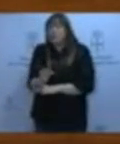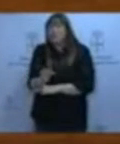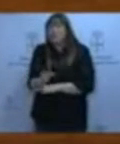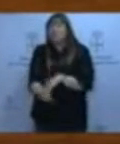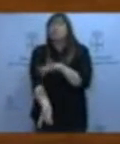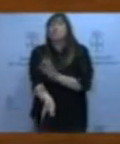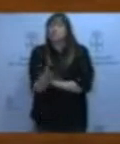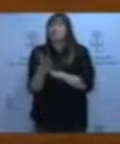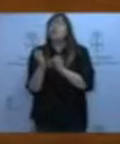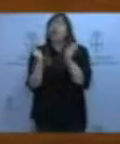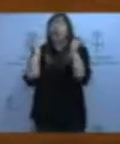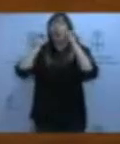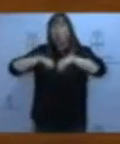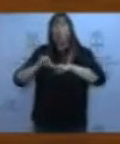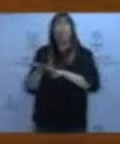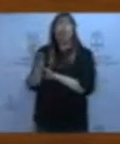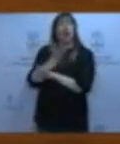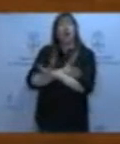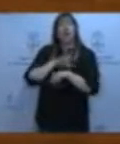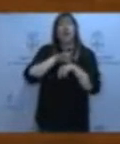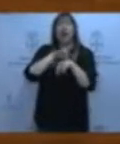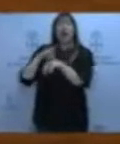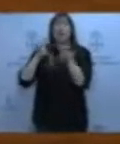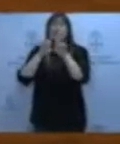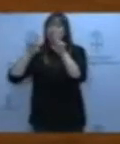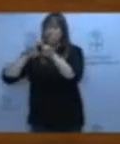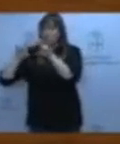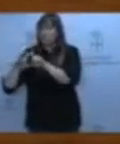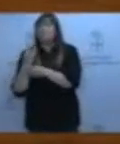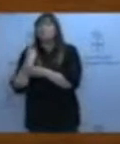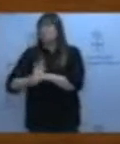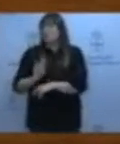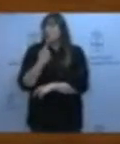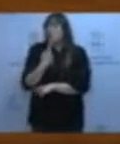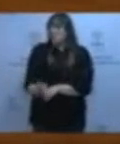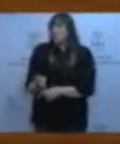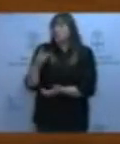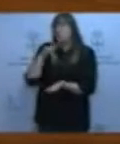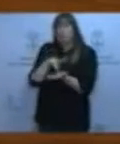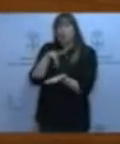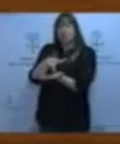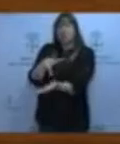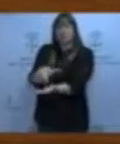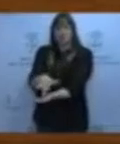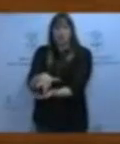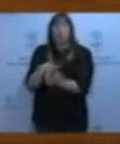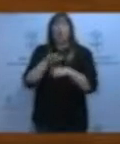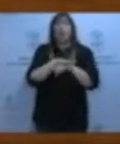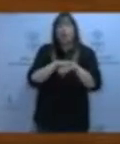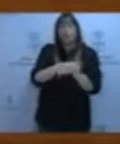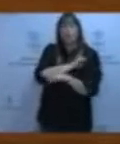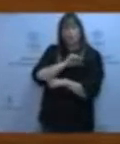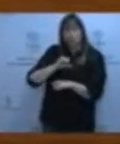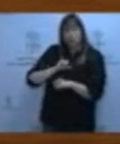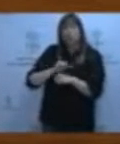una deliberación consensuada entre diferentes agentes, como se ha puesto de manifiesto en numerosas ocasiones, entre el Gobierno autonómico, las administraciones